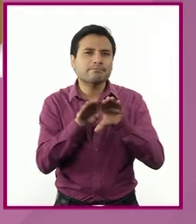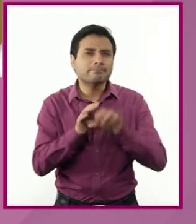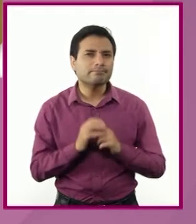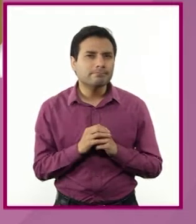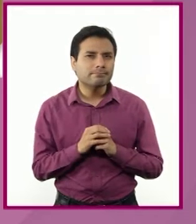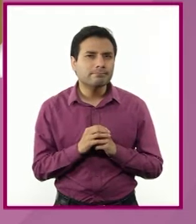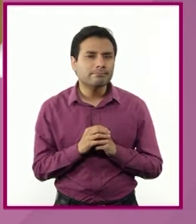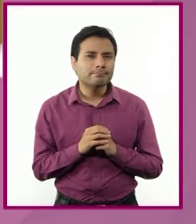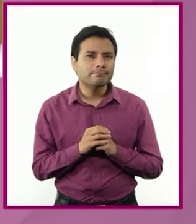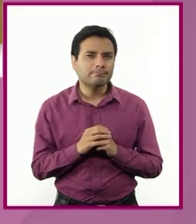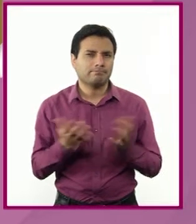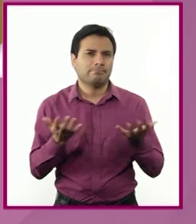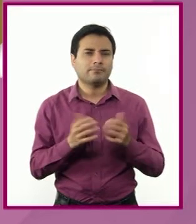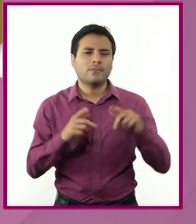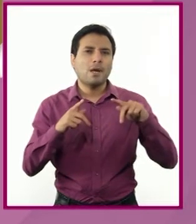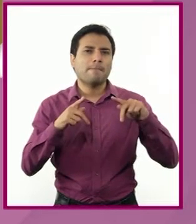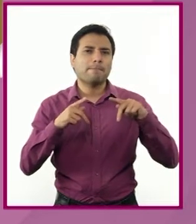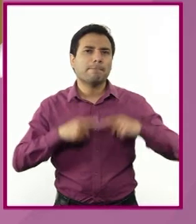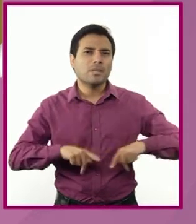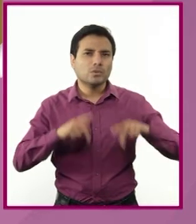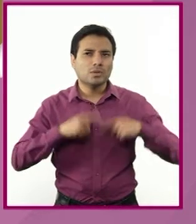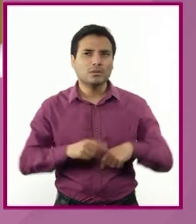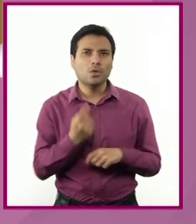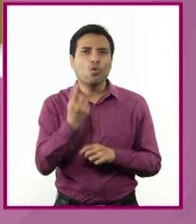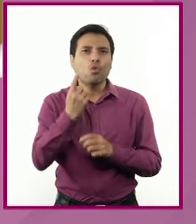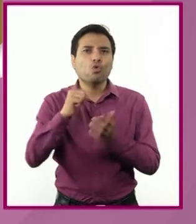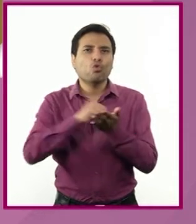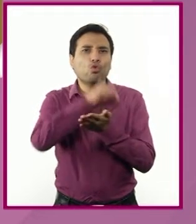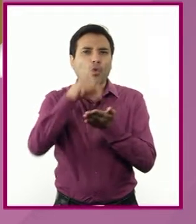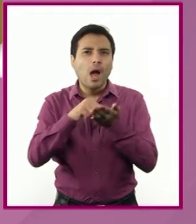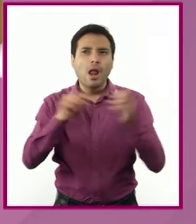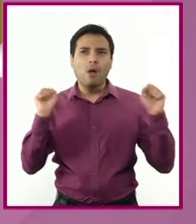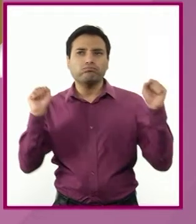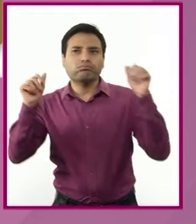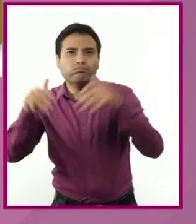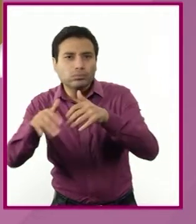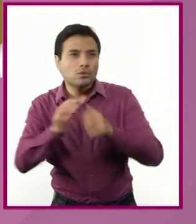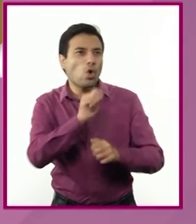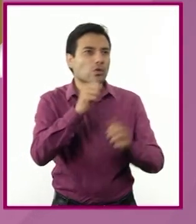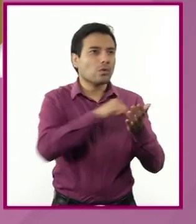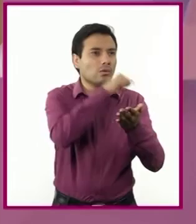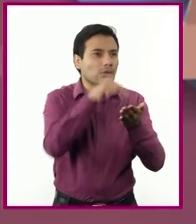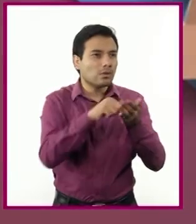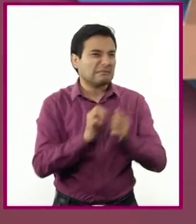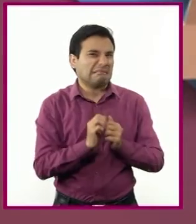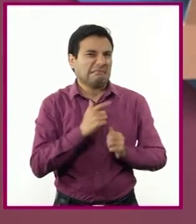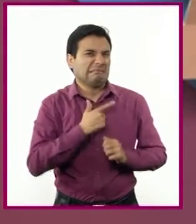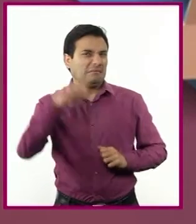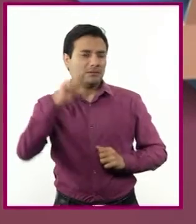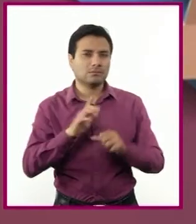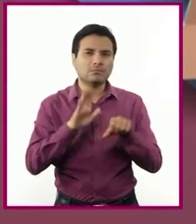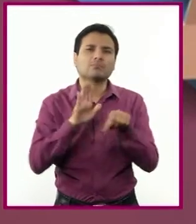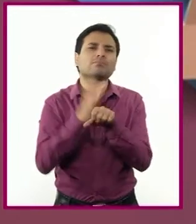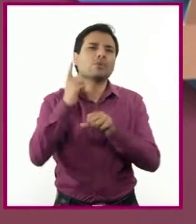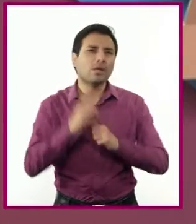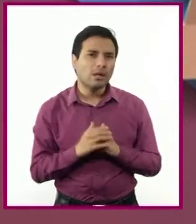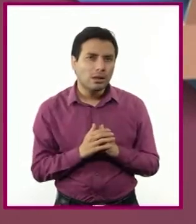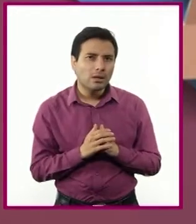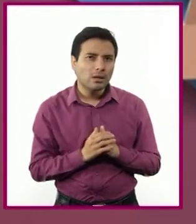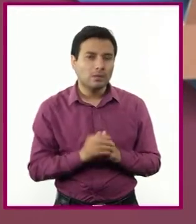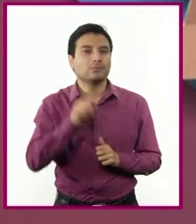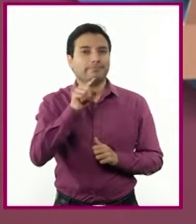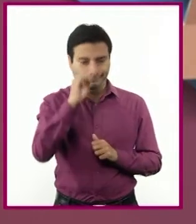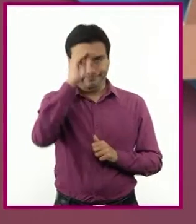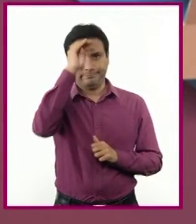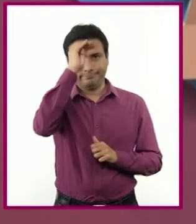la población ha preferido habitar en ciertos lugares y en otros no? Elaboren propuestas y escriban las